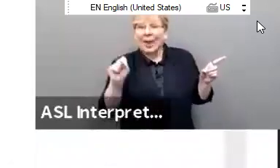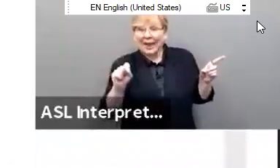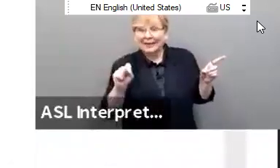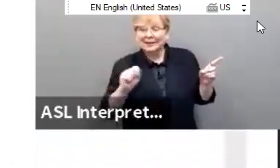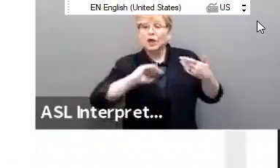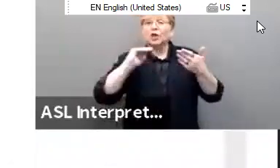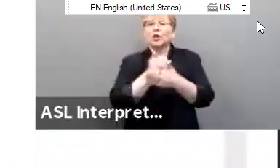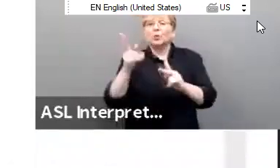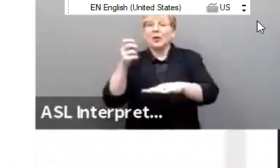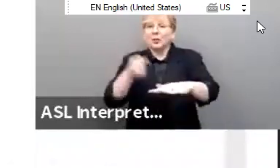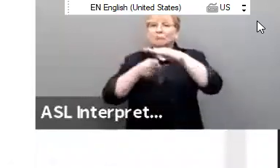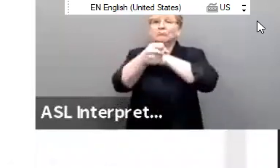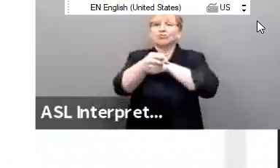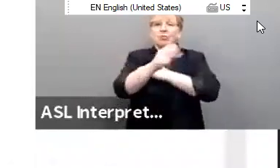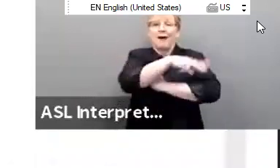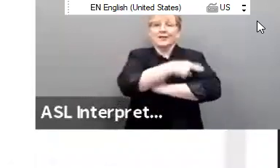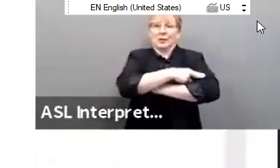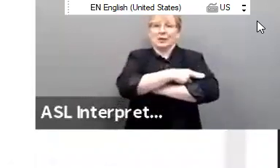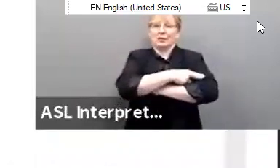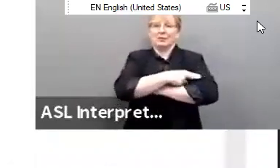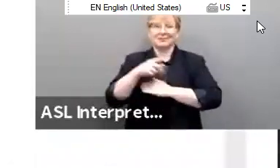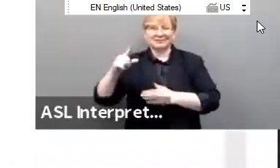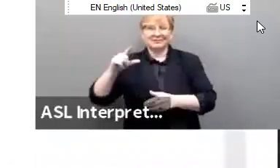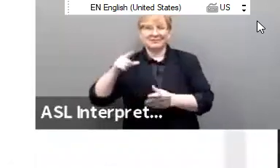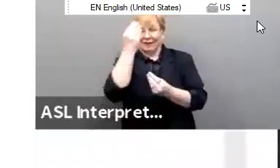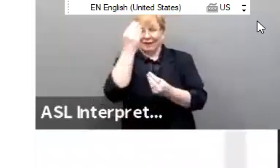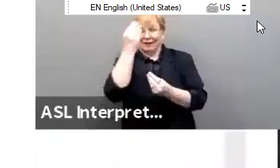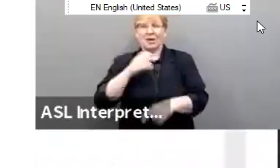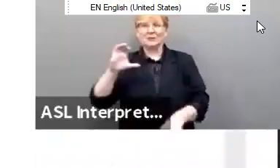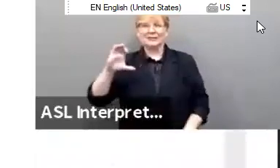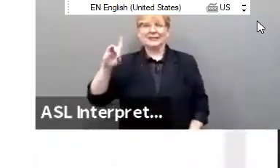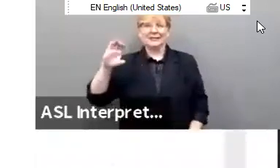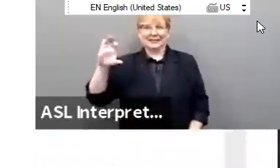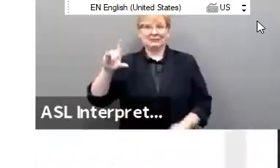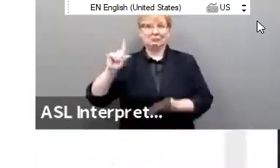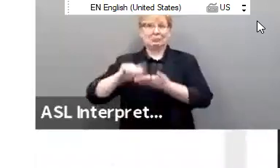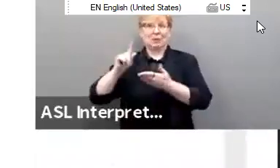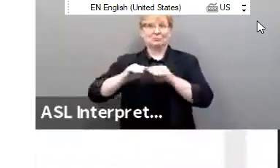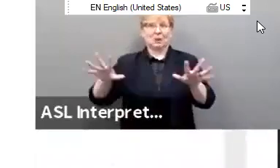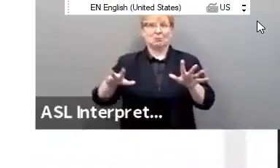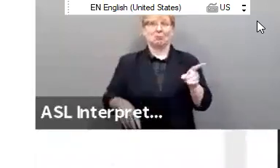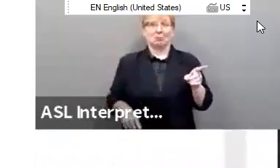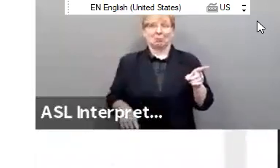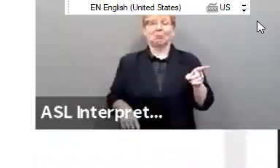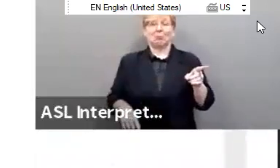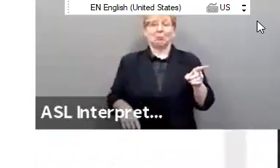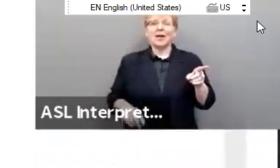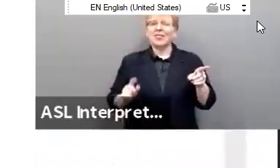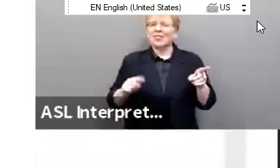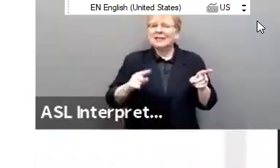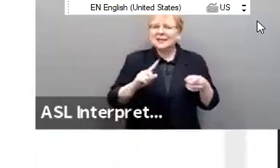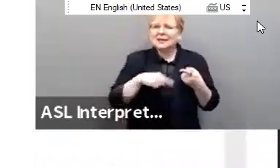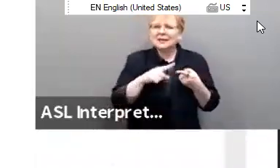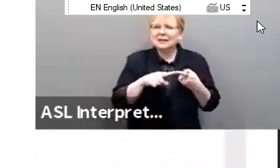viendo tasas de casos mucho más altas en condados donde tienen una baja tasa de vacunación.